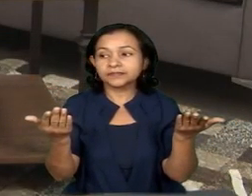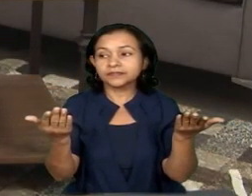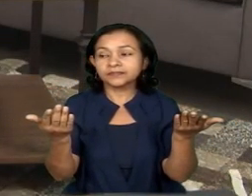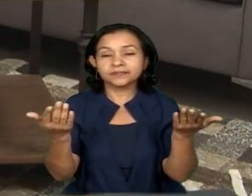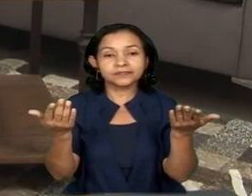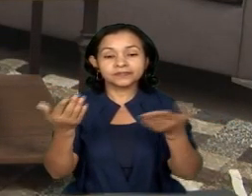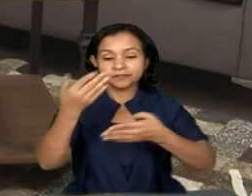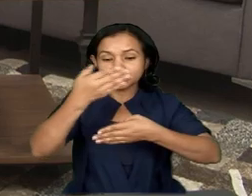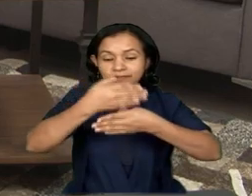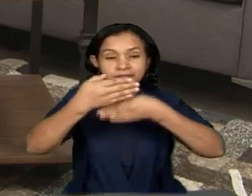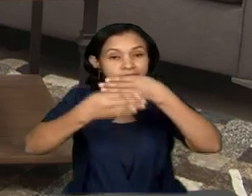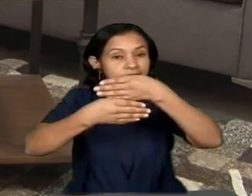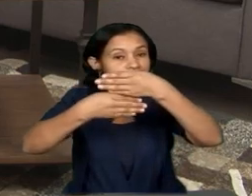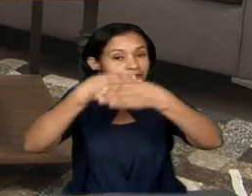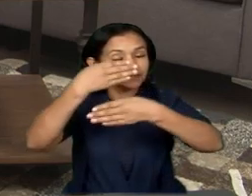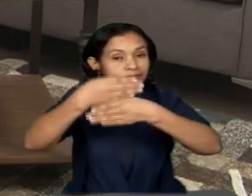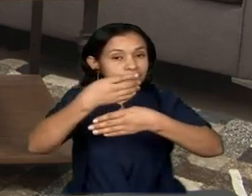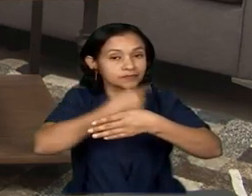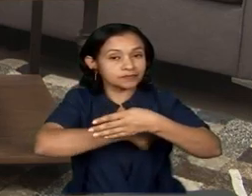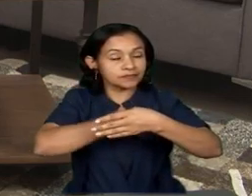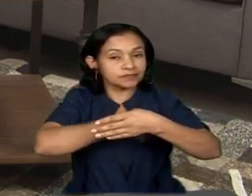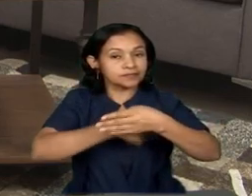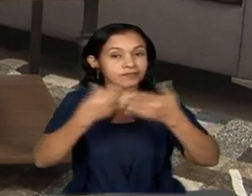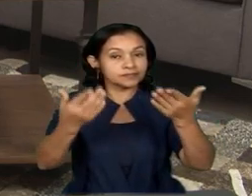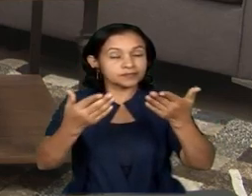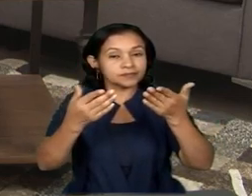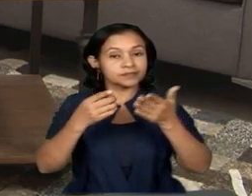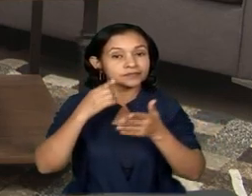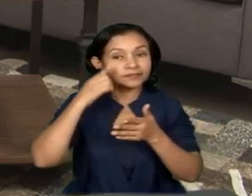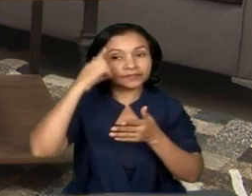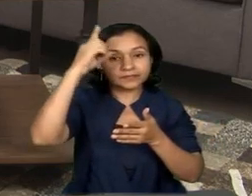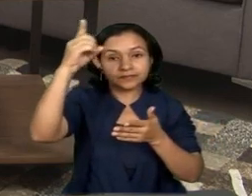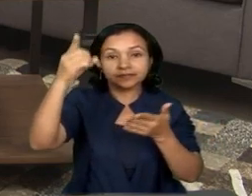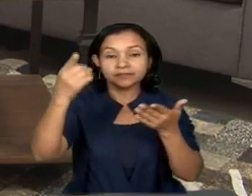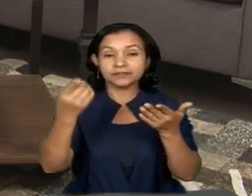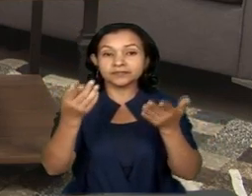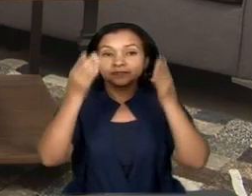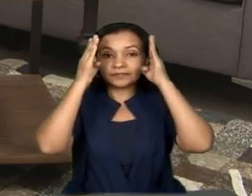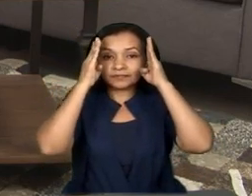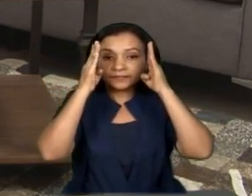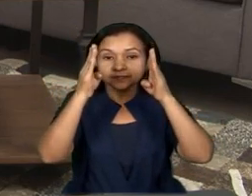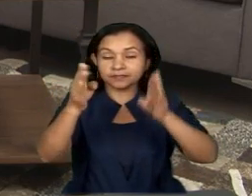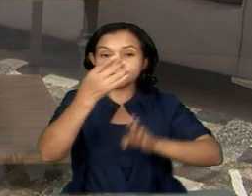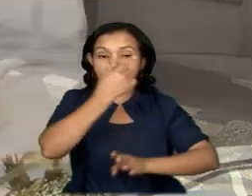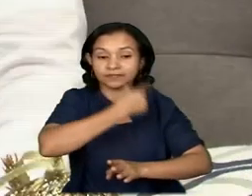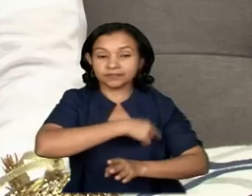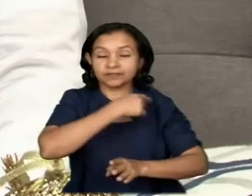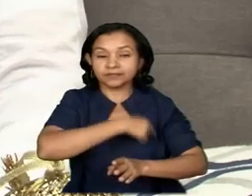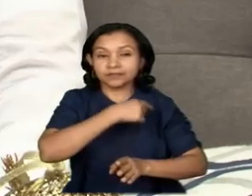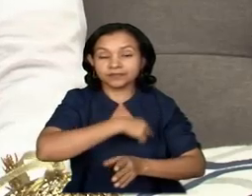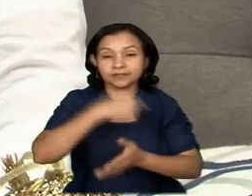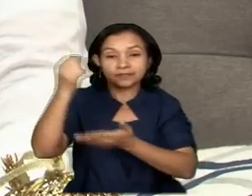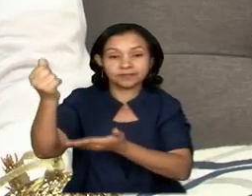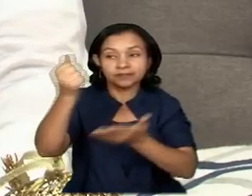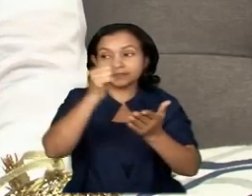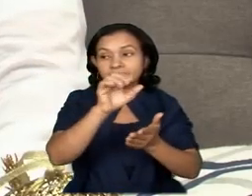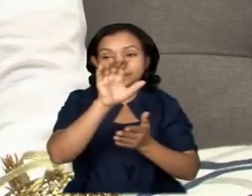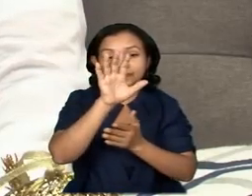Infraestructura escolar, ¿verdad? Este año se avanzó en atender a los centros educativos, una inversión de